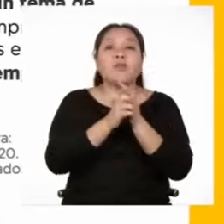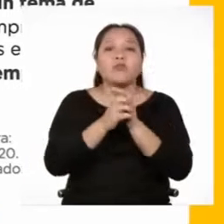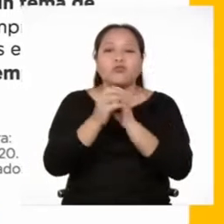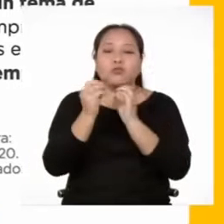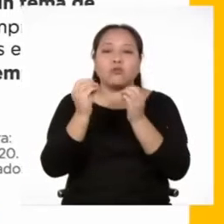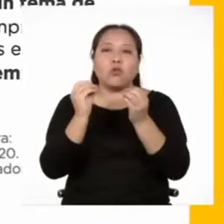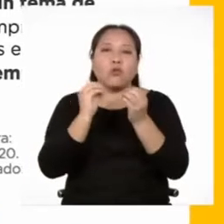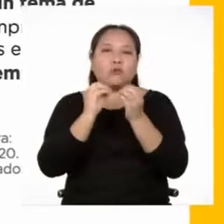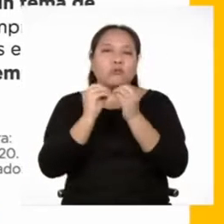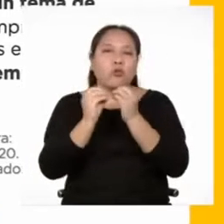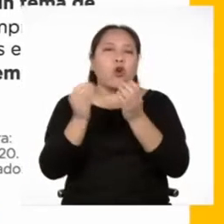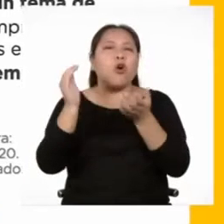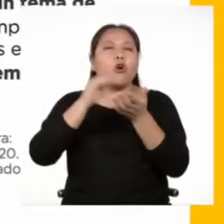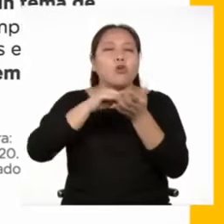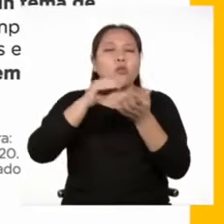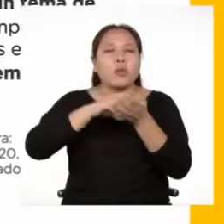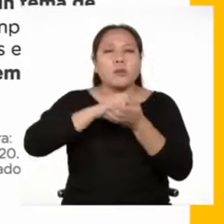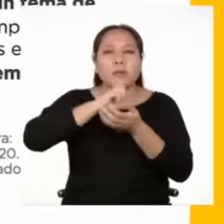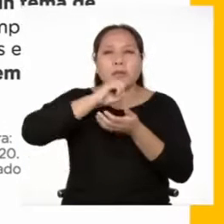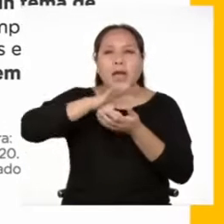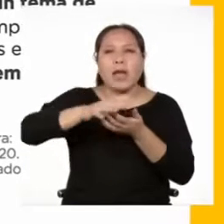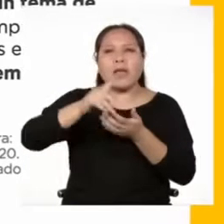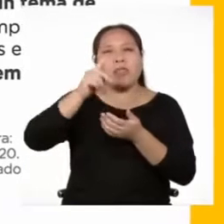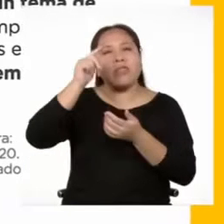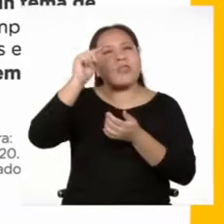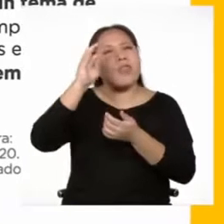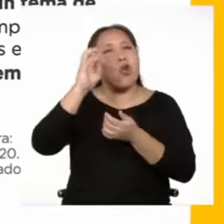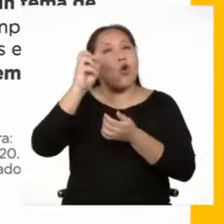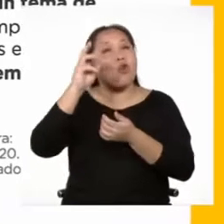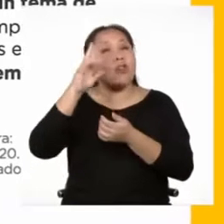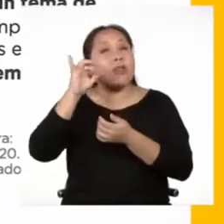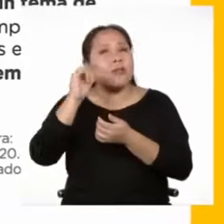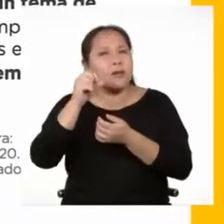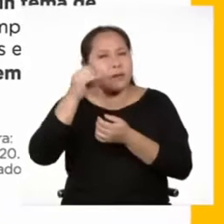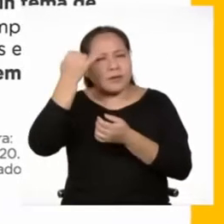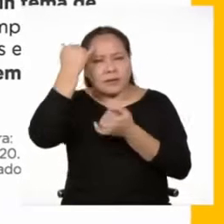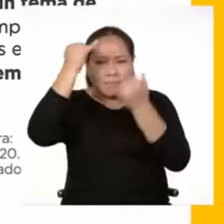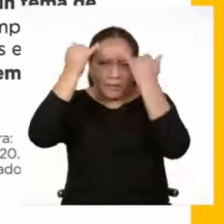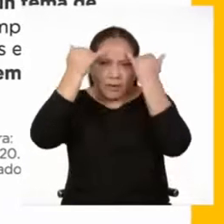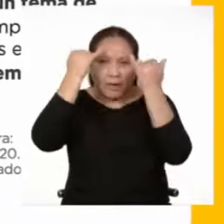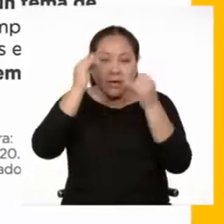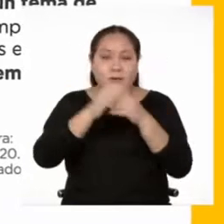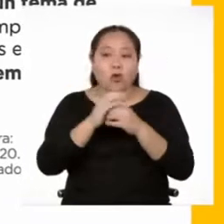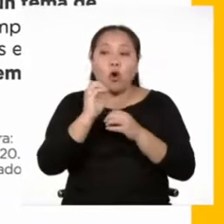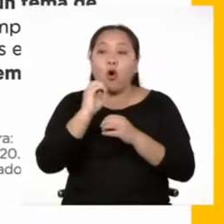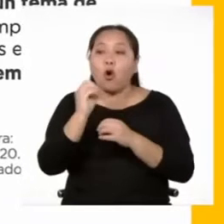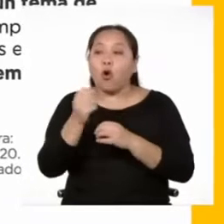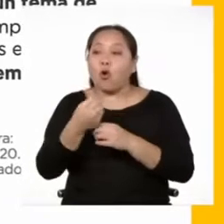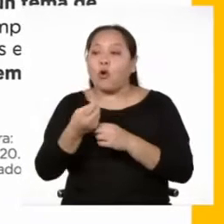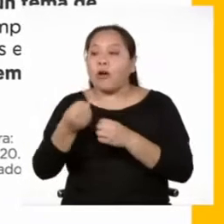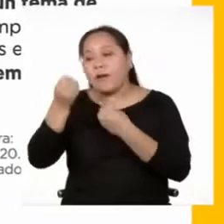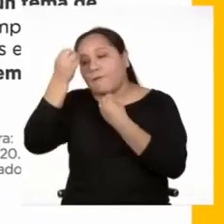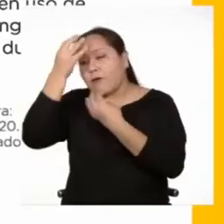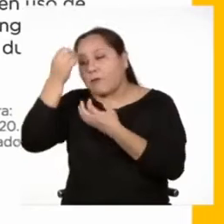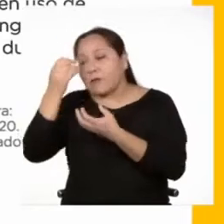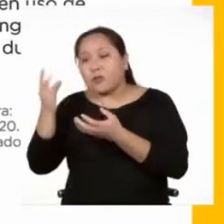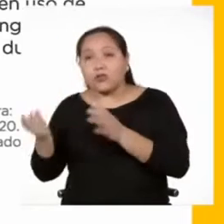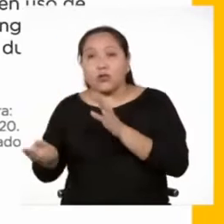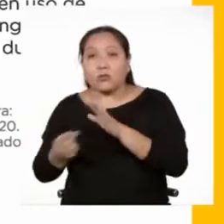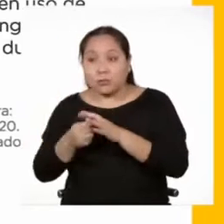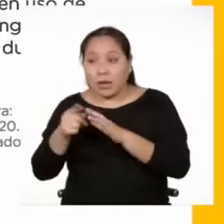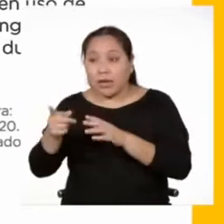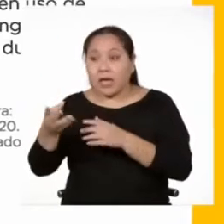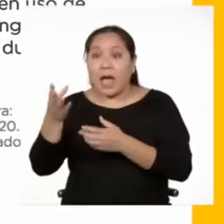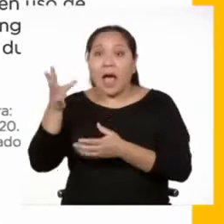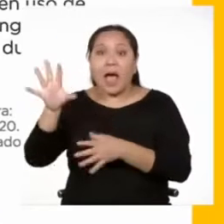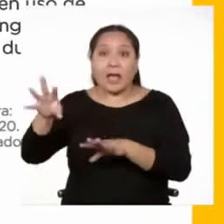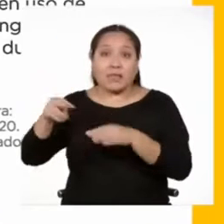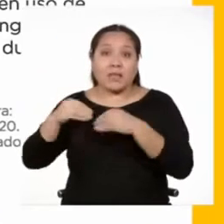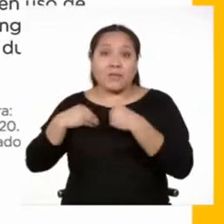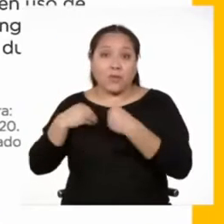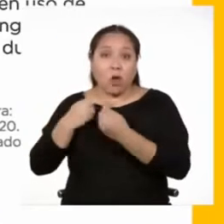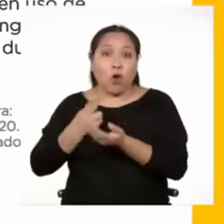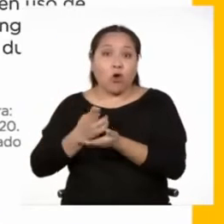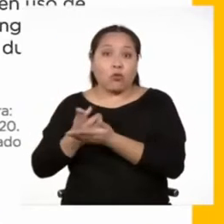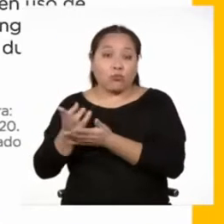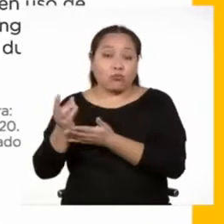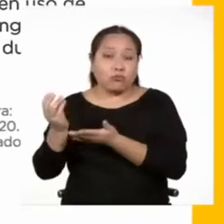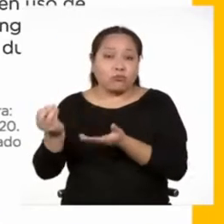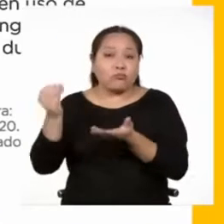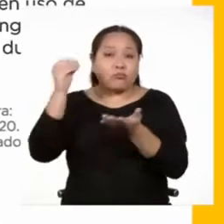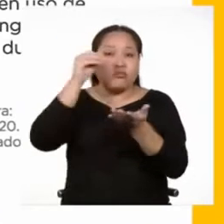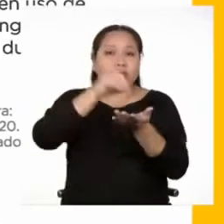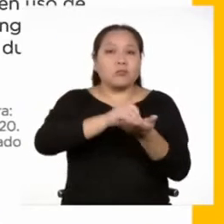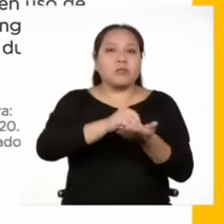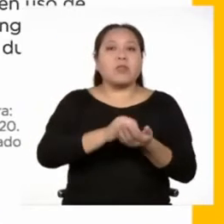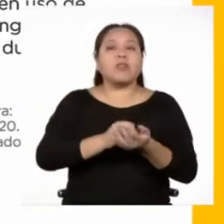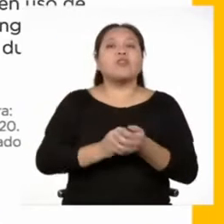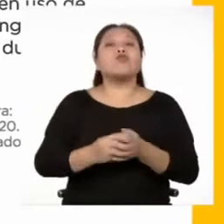reformulación de teorías o las citas de fuentes de información que tienen cierto reconocimiento. Son textos formales, por lo que